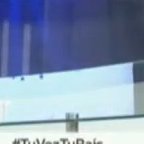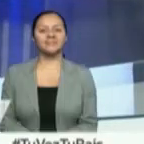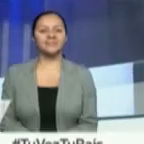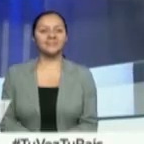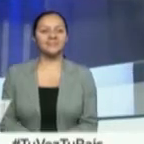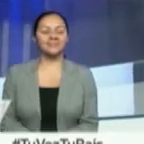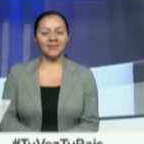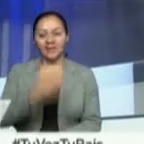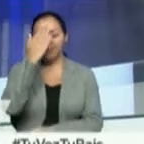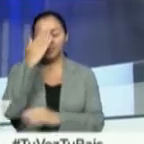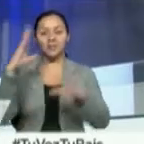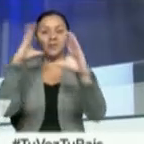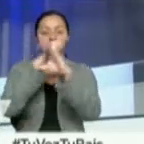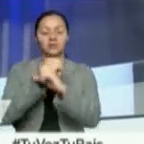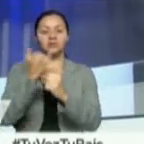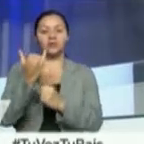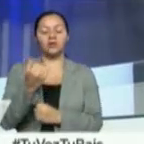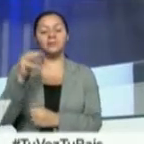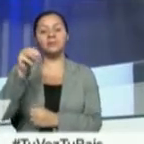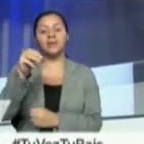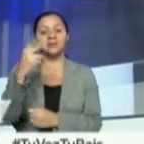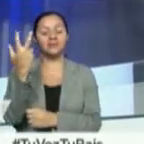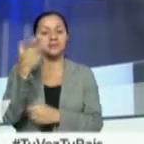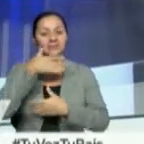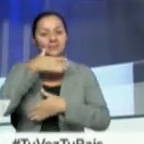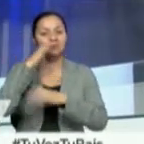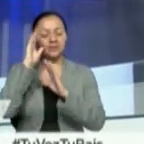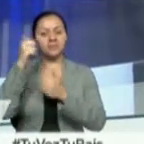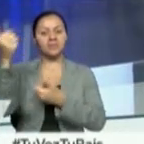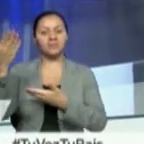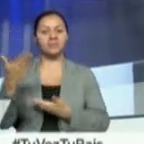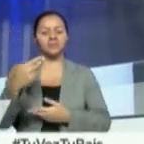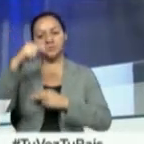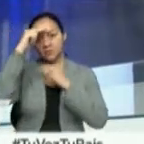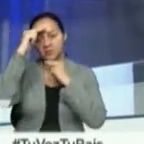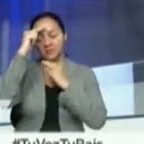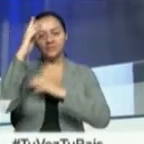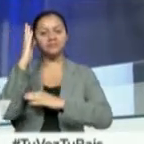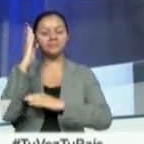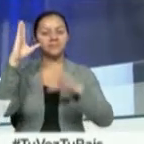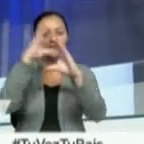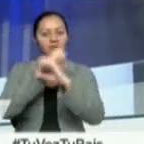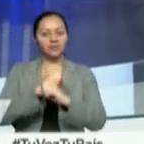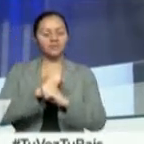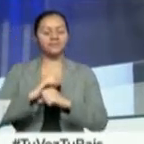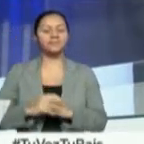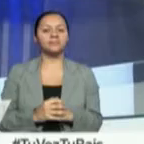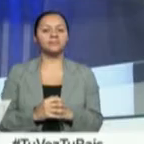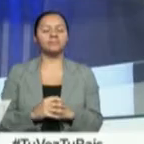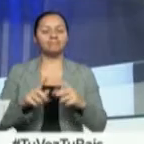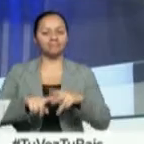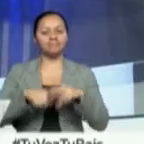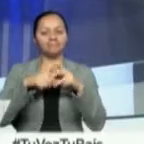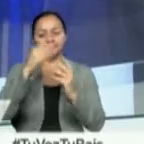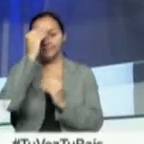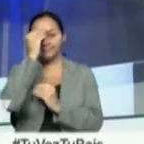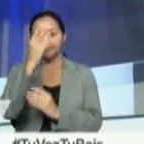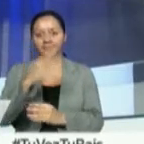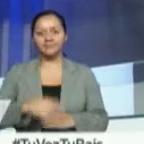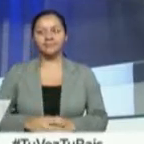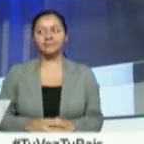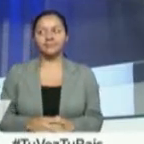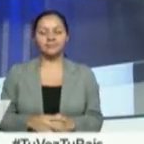muy buenas noches martes 13 de diciembre sean todos bienvenidos a su noticiero ciudadano emisión estelar empecemos con la información